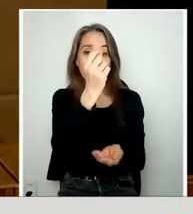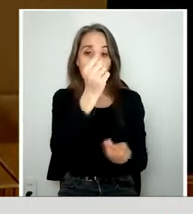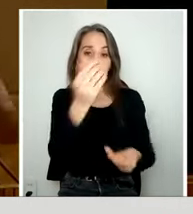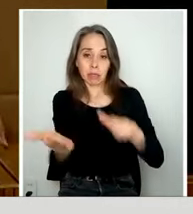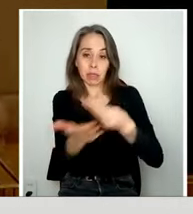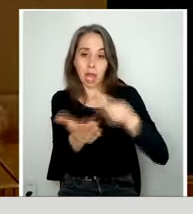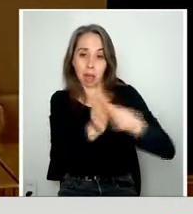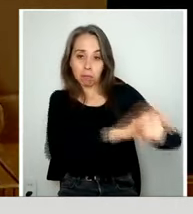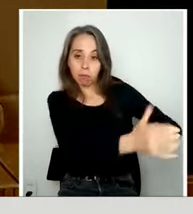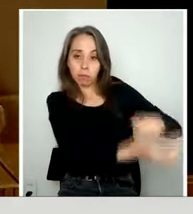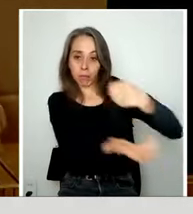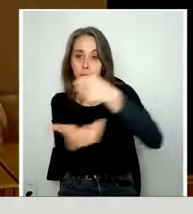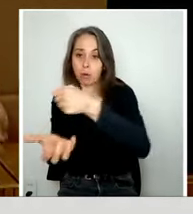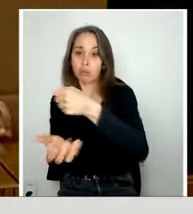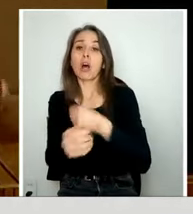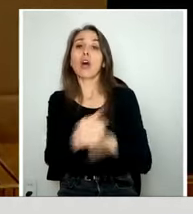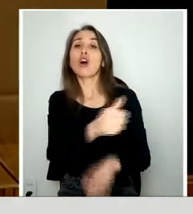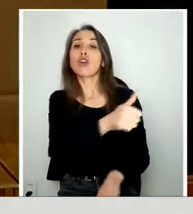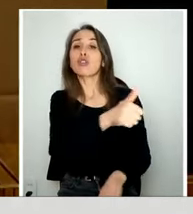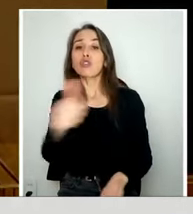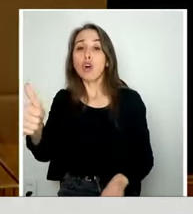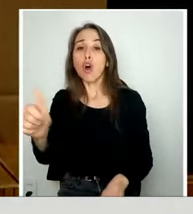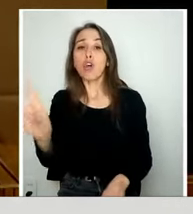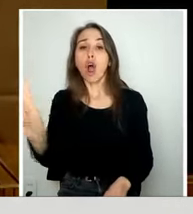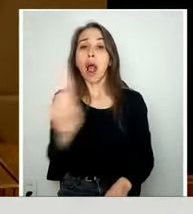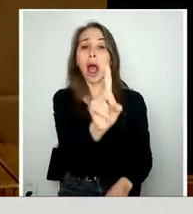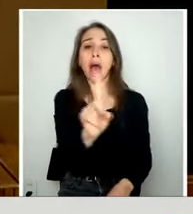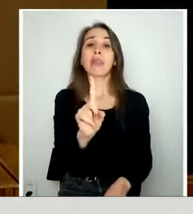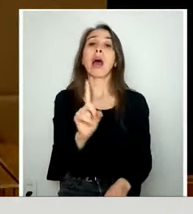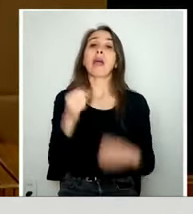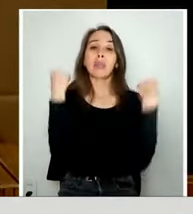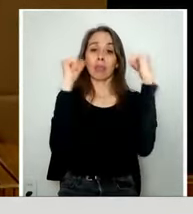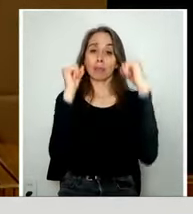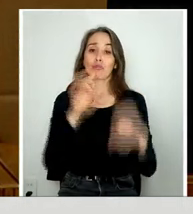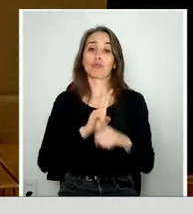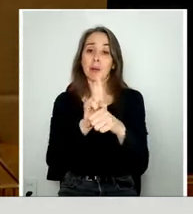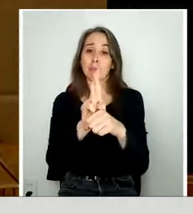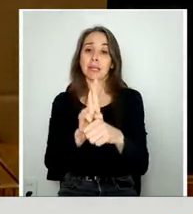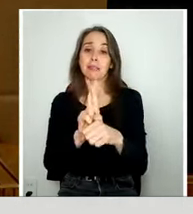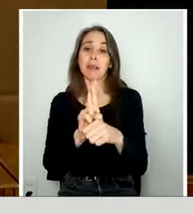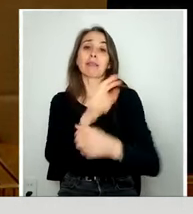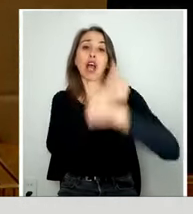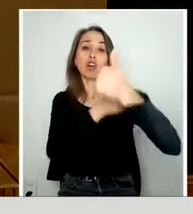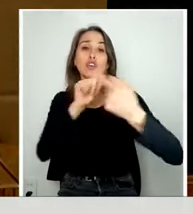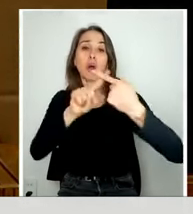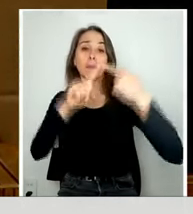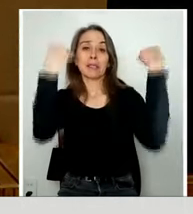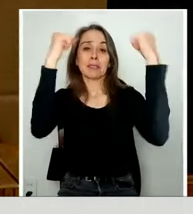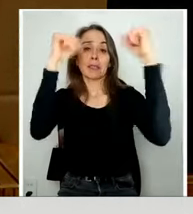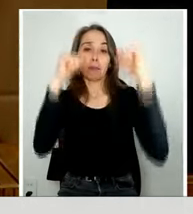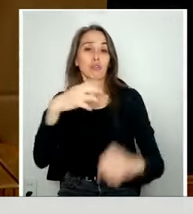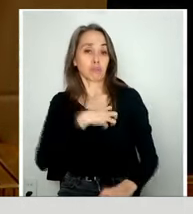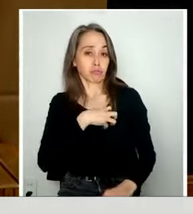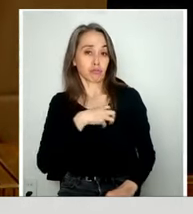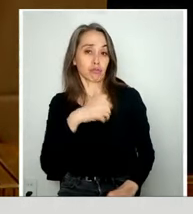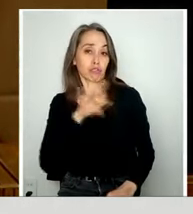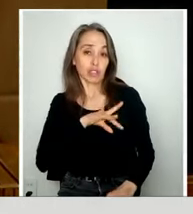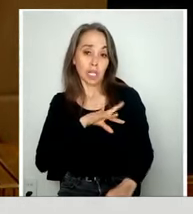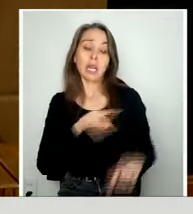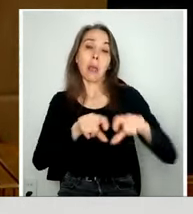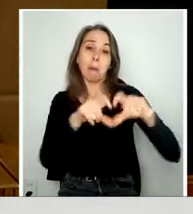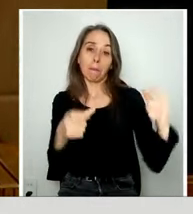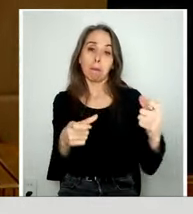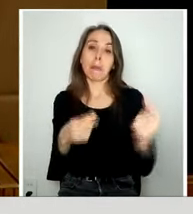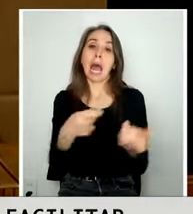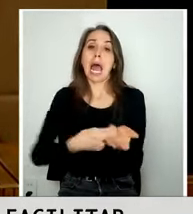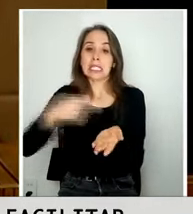que nos van a representar en las distintas competencias tengan a lo menos el financiamiento para los pasajes Y no tengan que estar